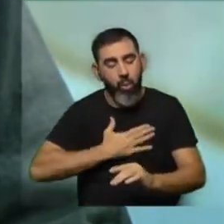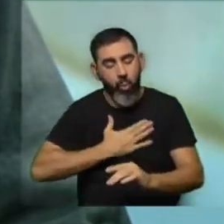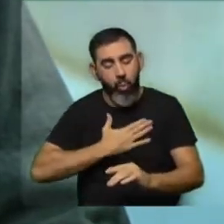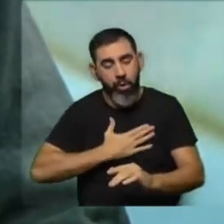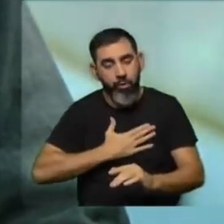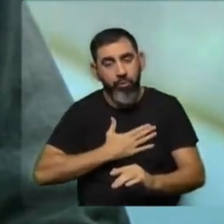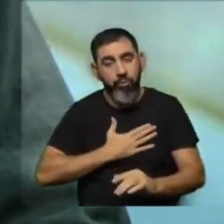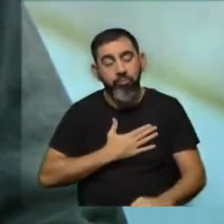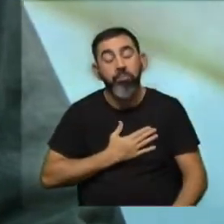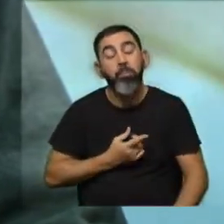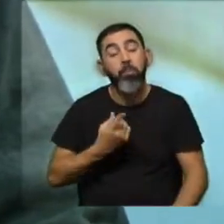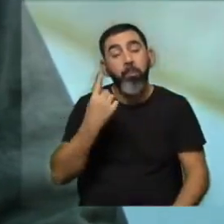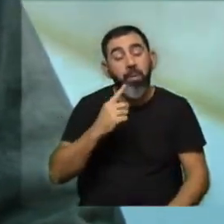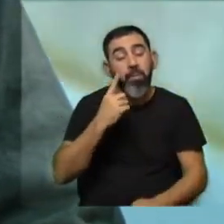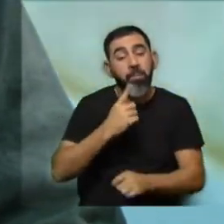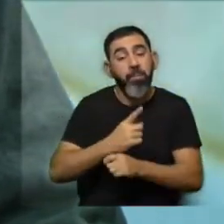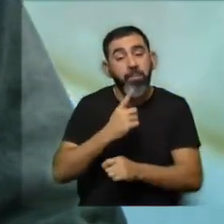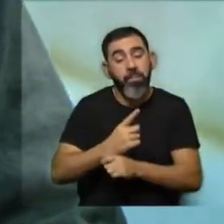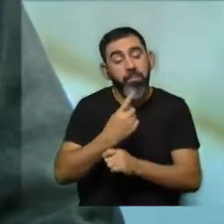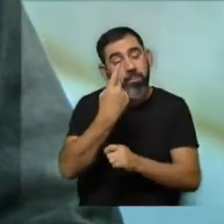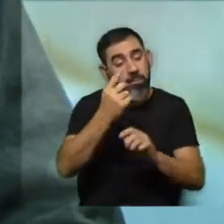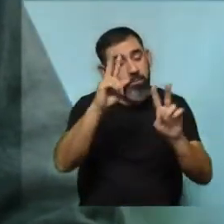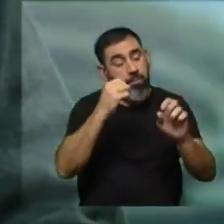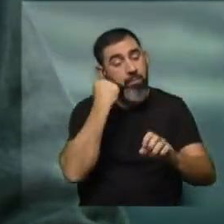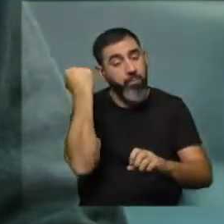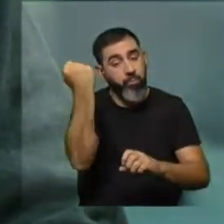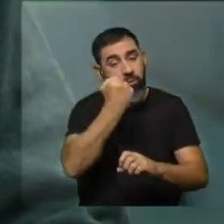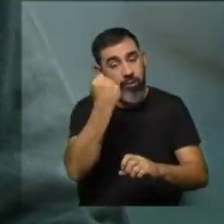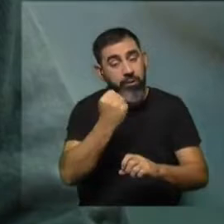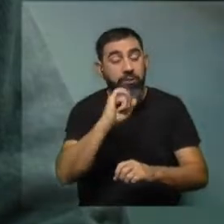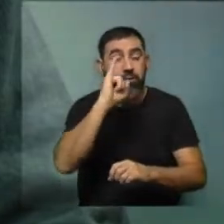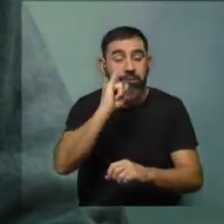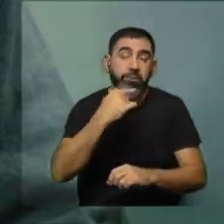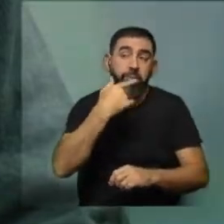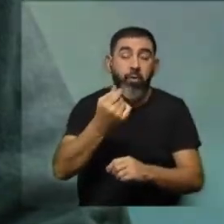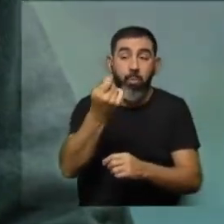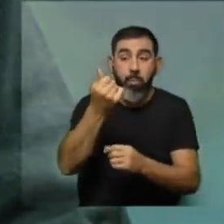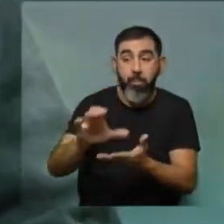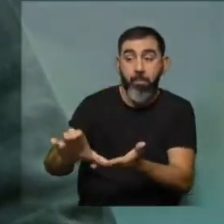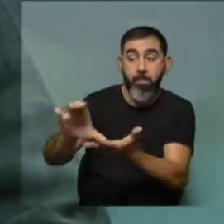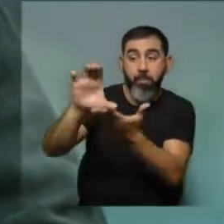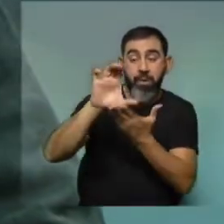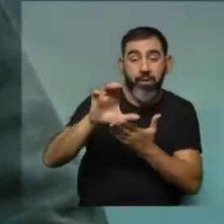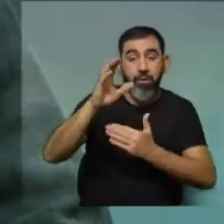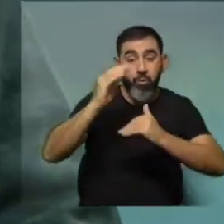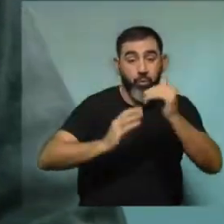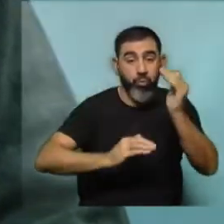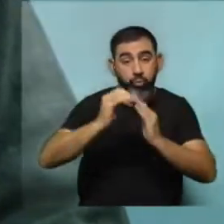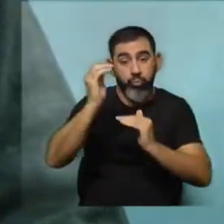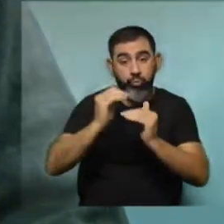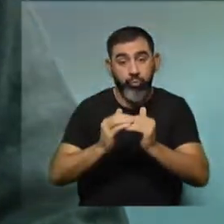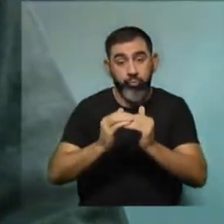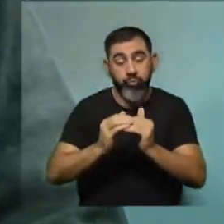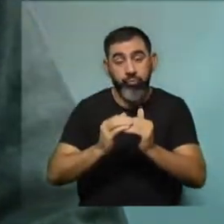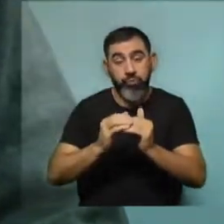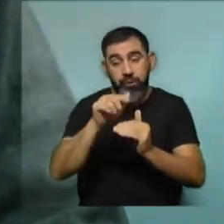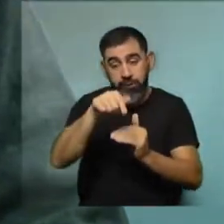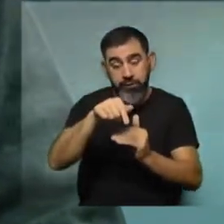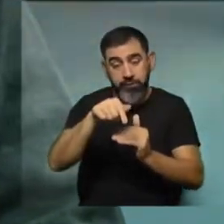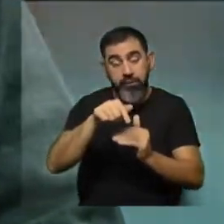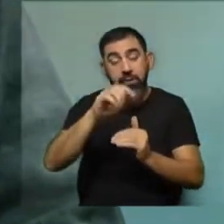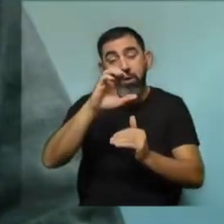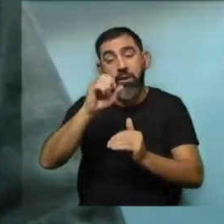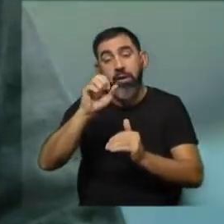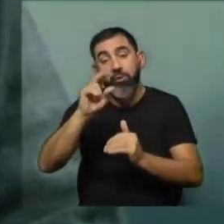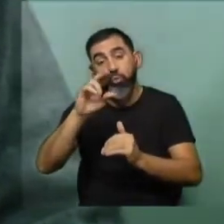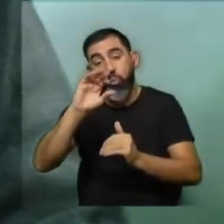unánime. Pero primero lo primero. Si se consiguen los recursos para construir ya sea esa represa de Casupá o